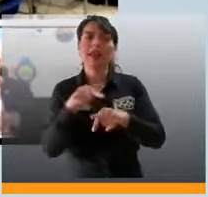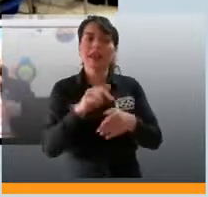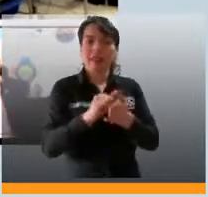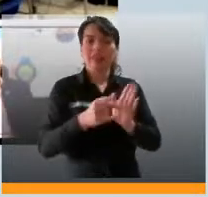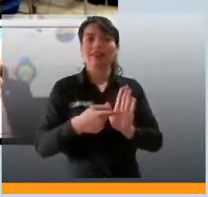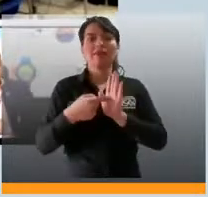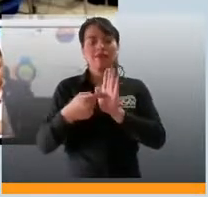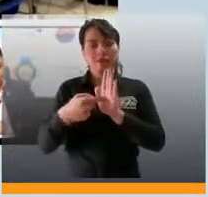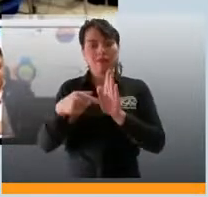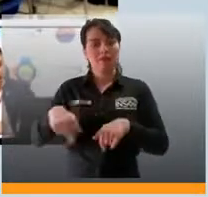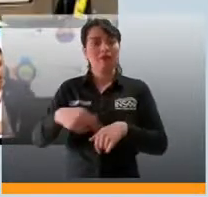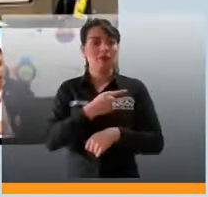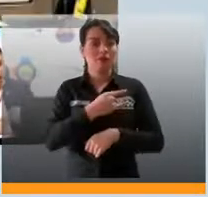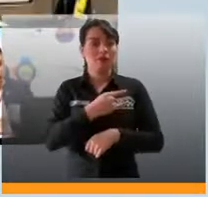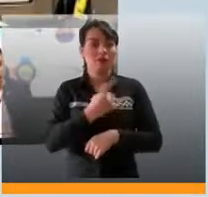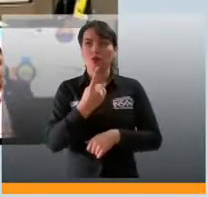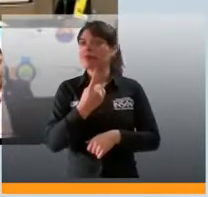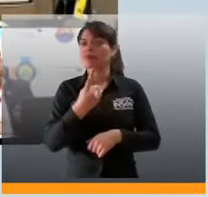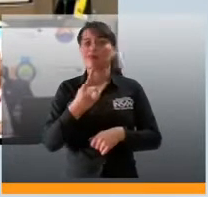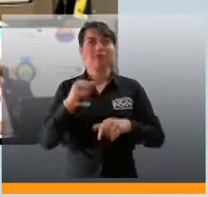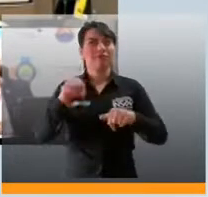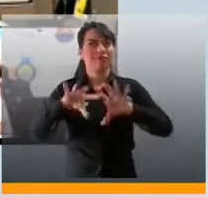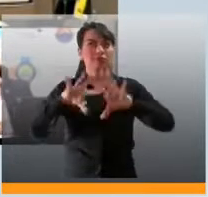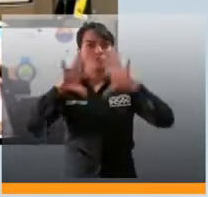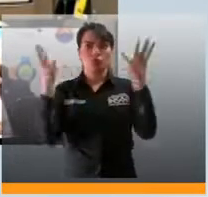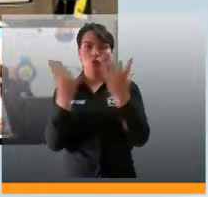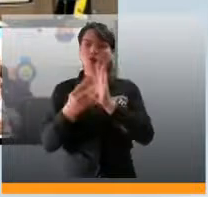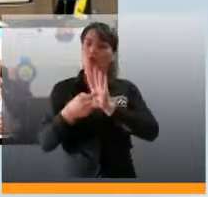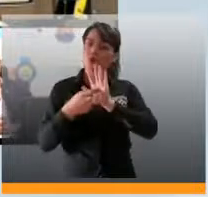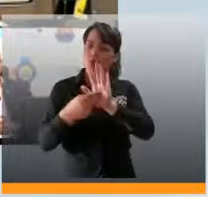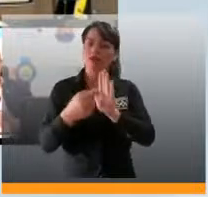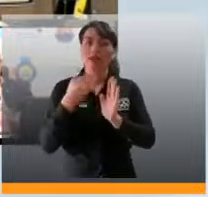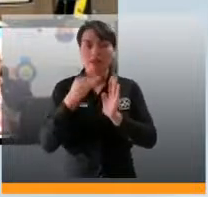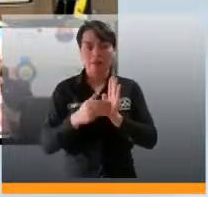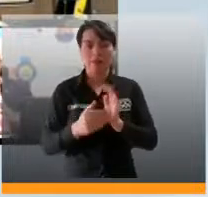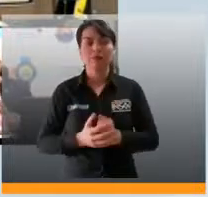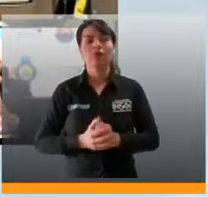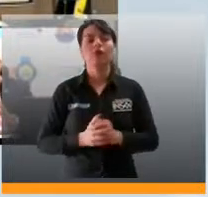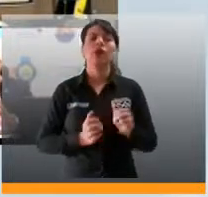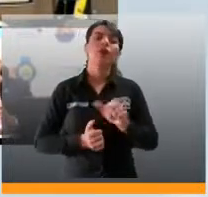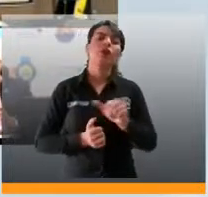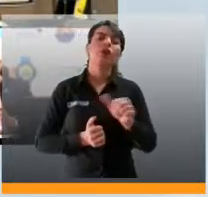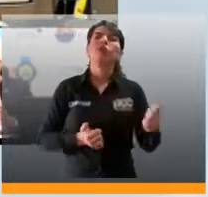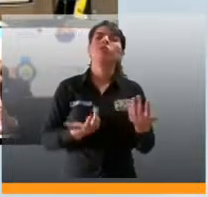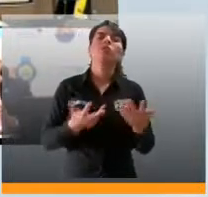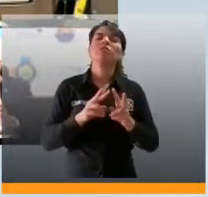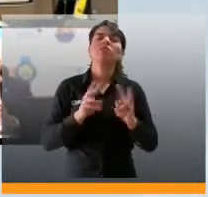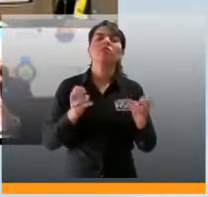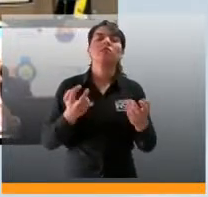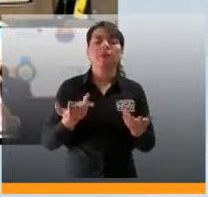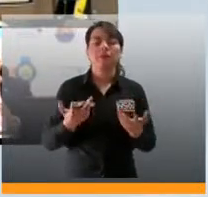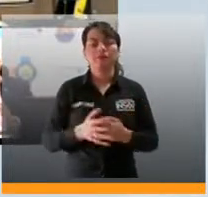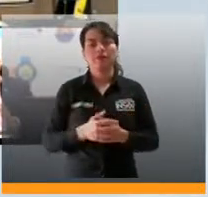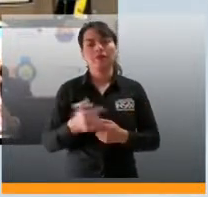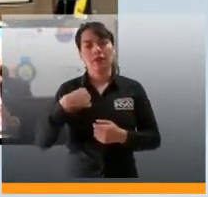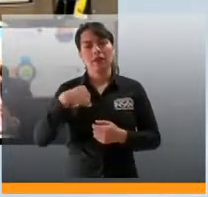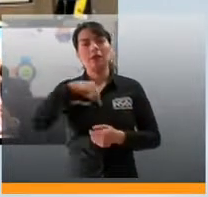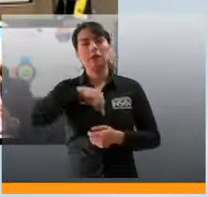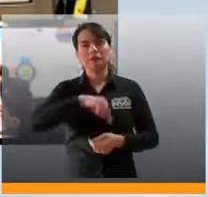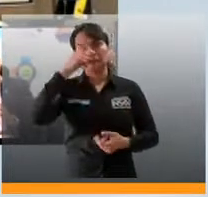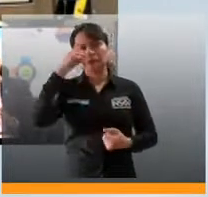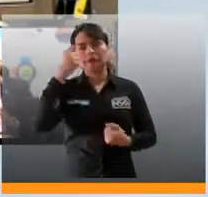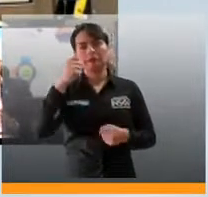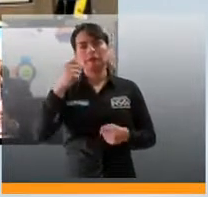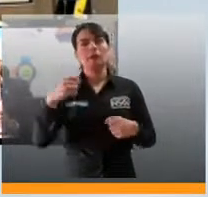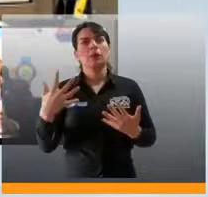solo para los pares, sino mostrarla en el mundo. Otro ejemplo es el tema de los títulos. A mí me preocupaba mucho el tema de graduar para